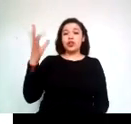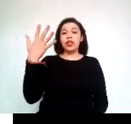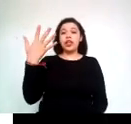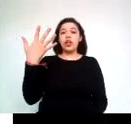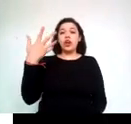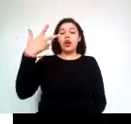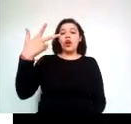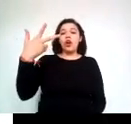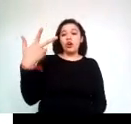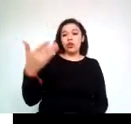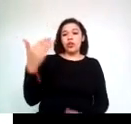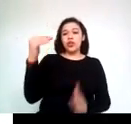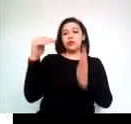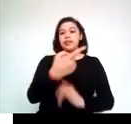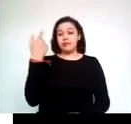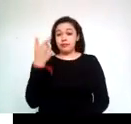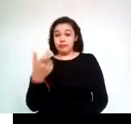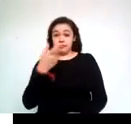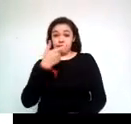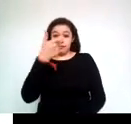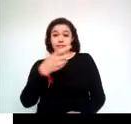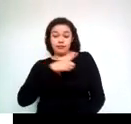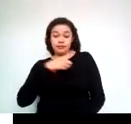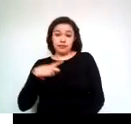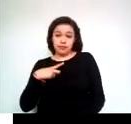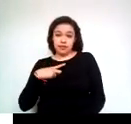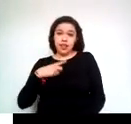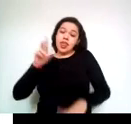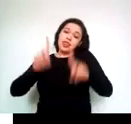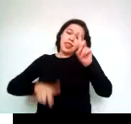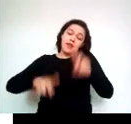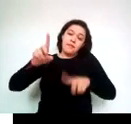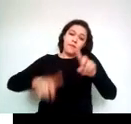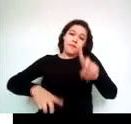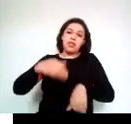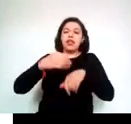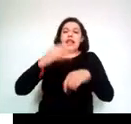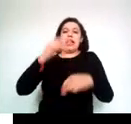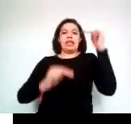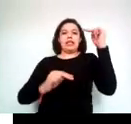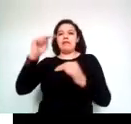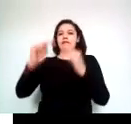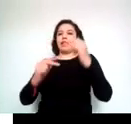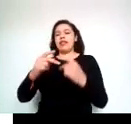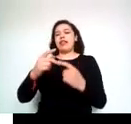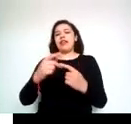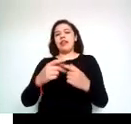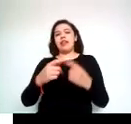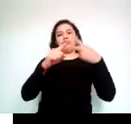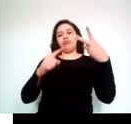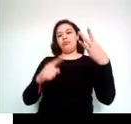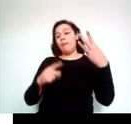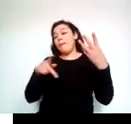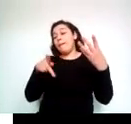448.100 pesos. Dependiendo de lo que tengan implementado o no, es que varía y por eso hay esta escala. Pero definitivamente si no